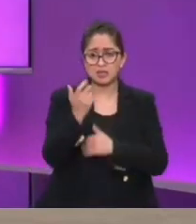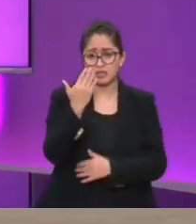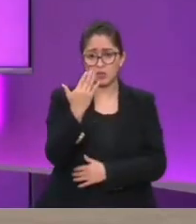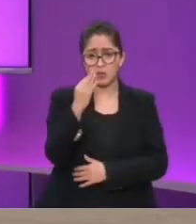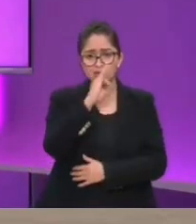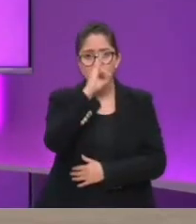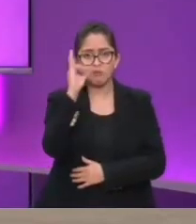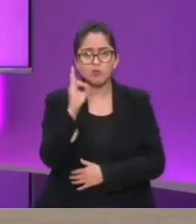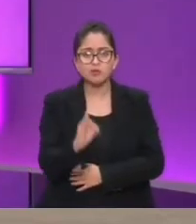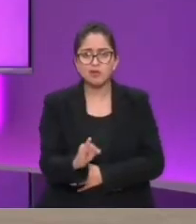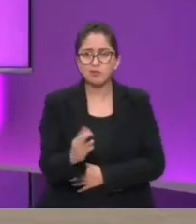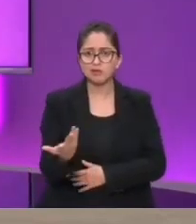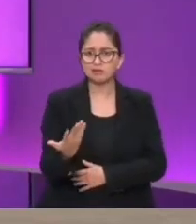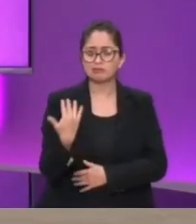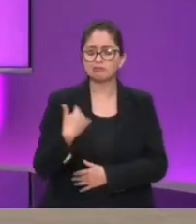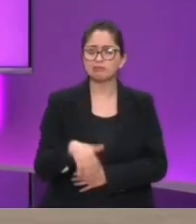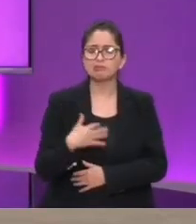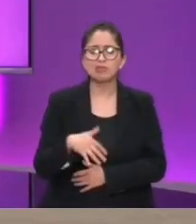50%